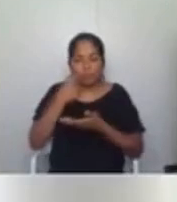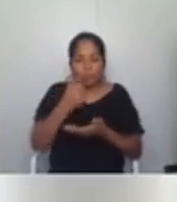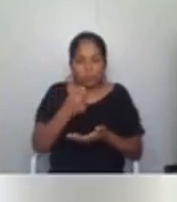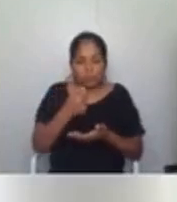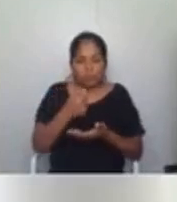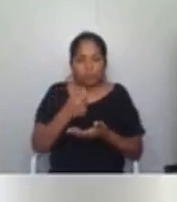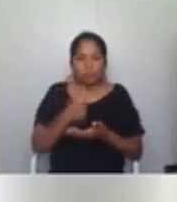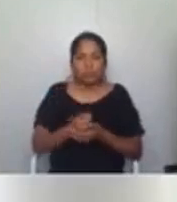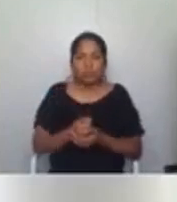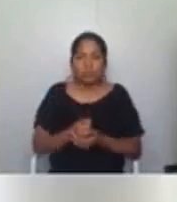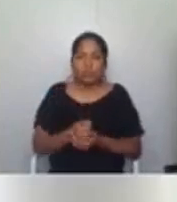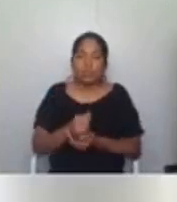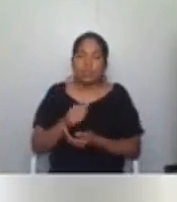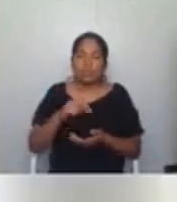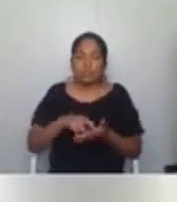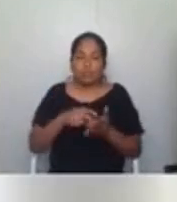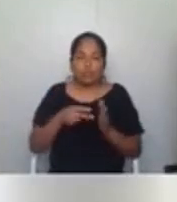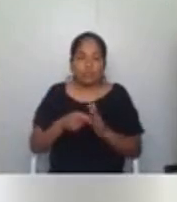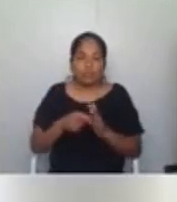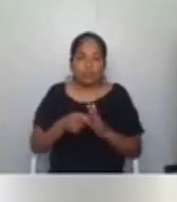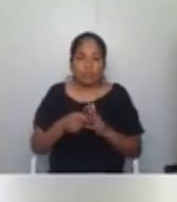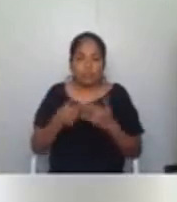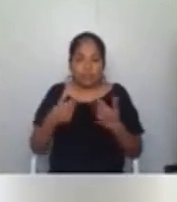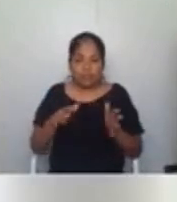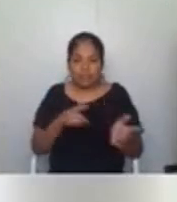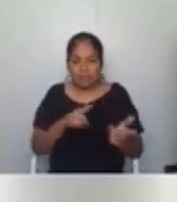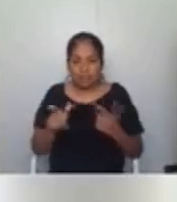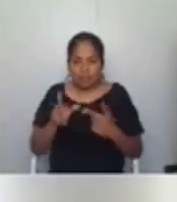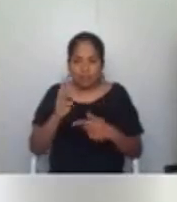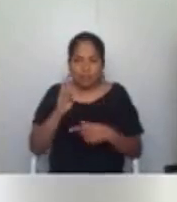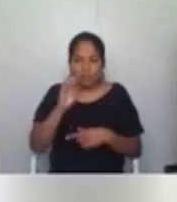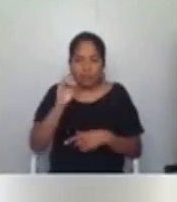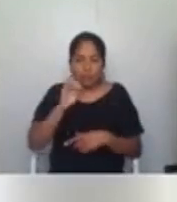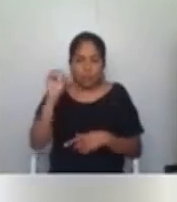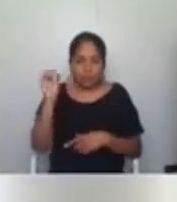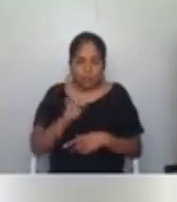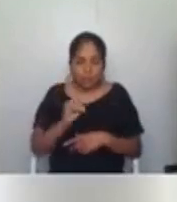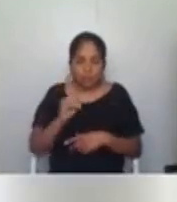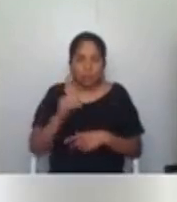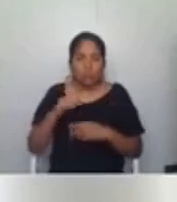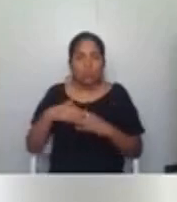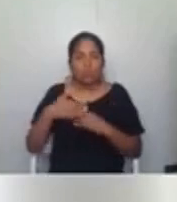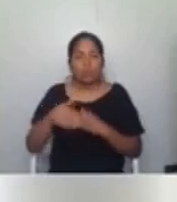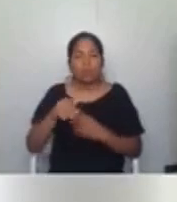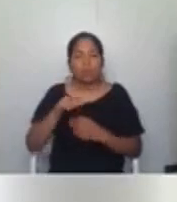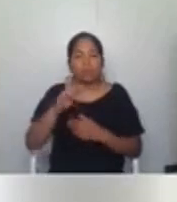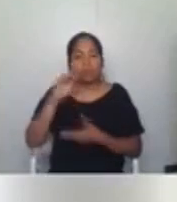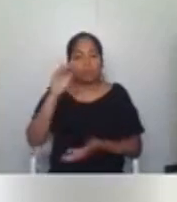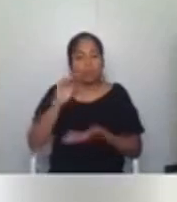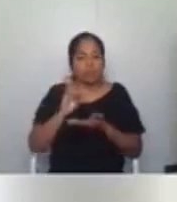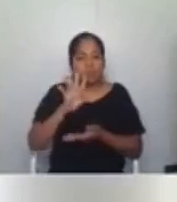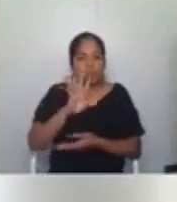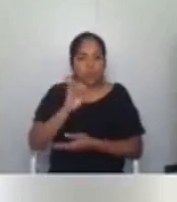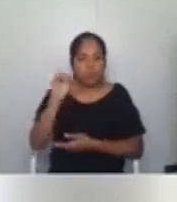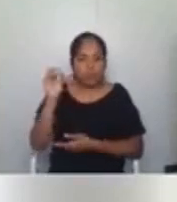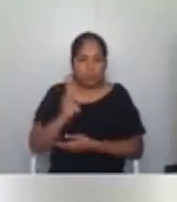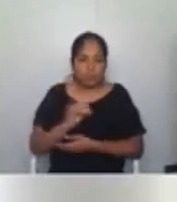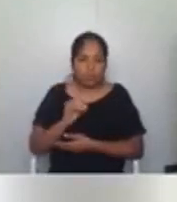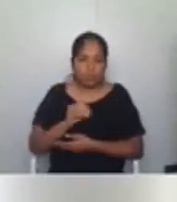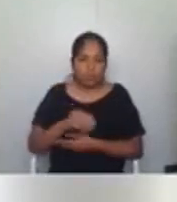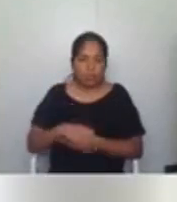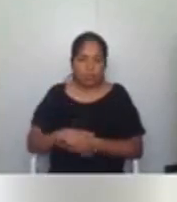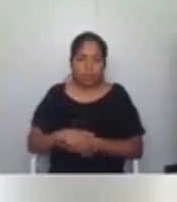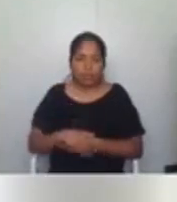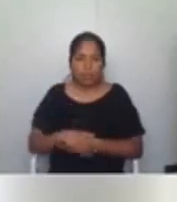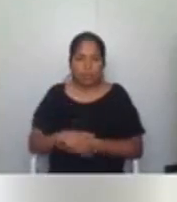tenga 60% y que empezamos a bajar inclusive a 50% para gasto corriente y 50%